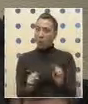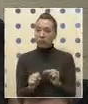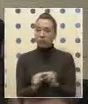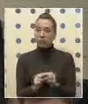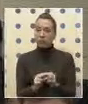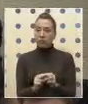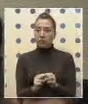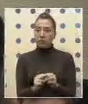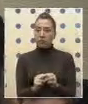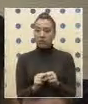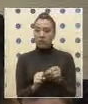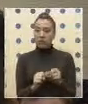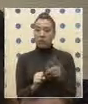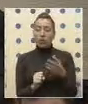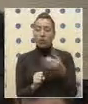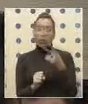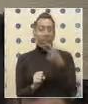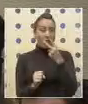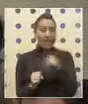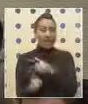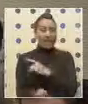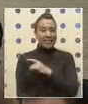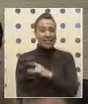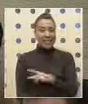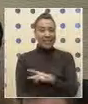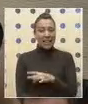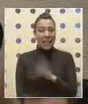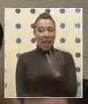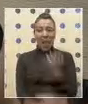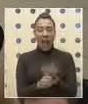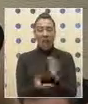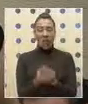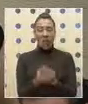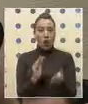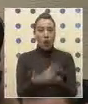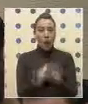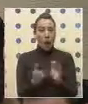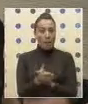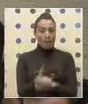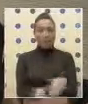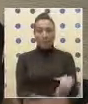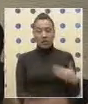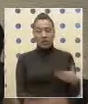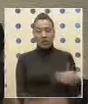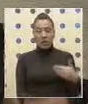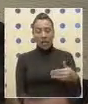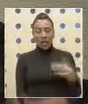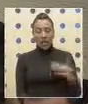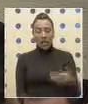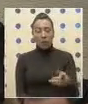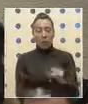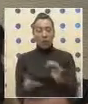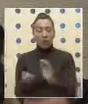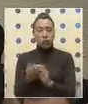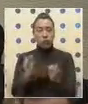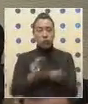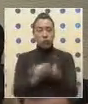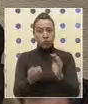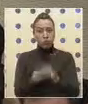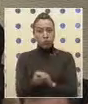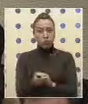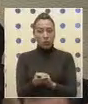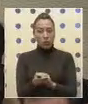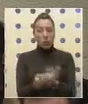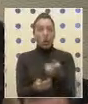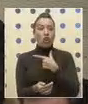sino solo con considerar que en Chile hay complicidades sistemáticas y prácticas de colusión que en ningún